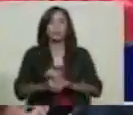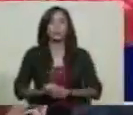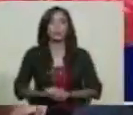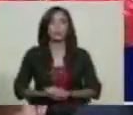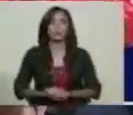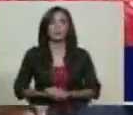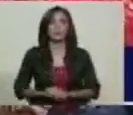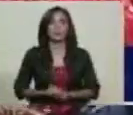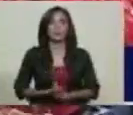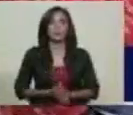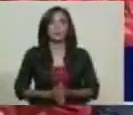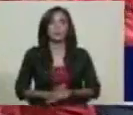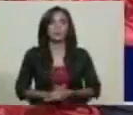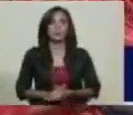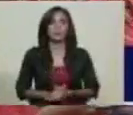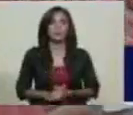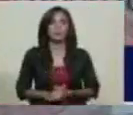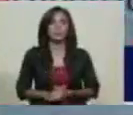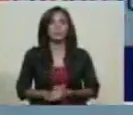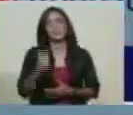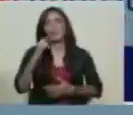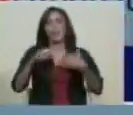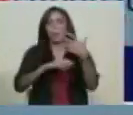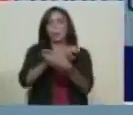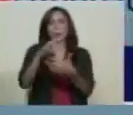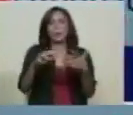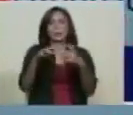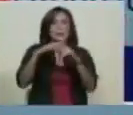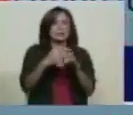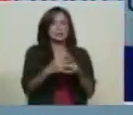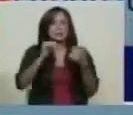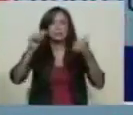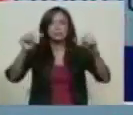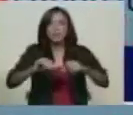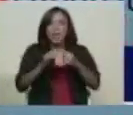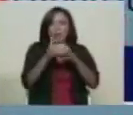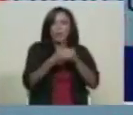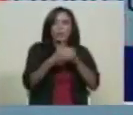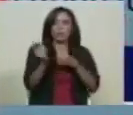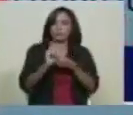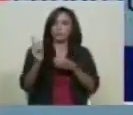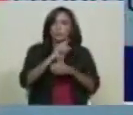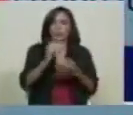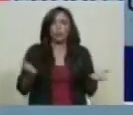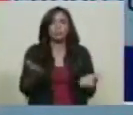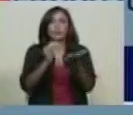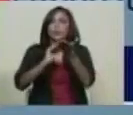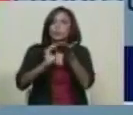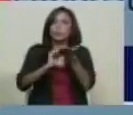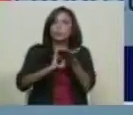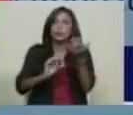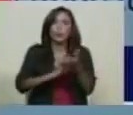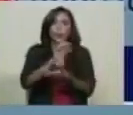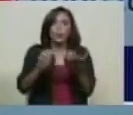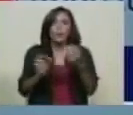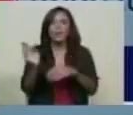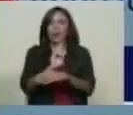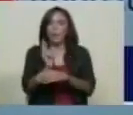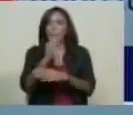los problemas que hay, nunca le hemos escondido, ni hemos evadido ningún problema, al contrario.